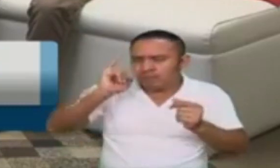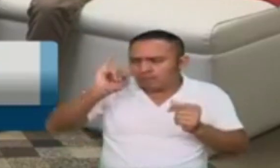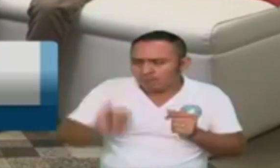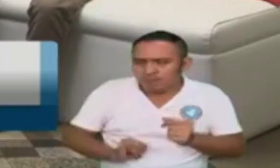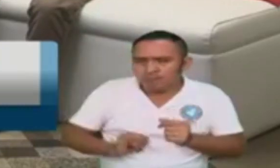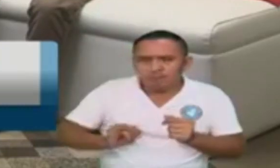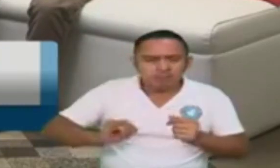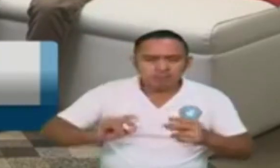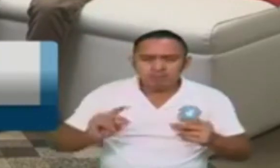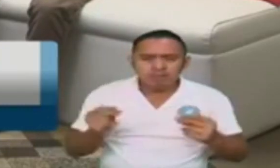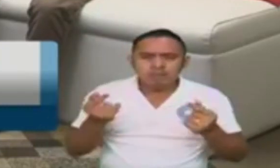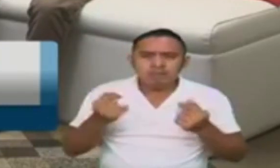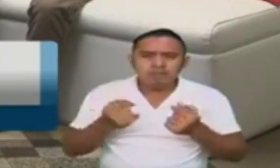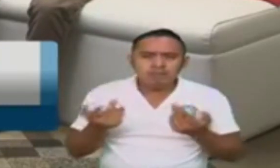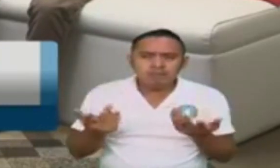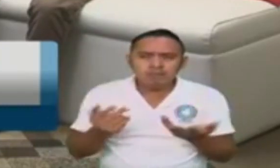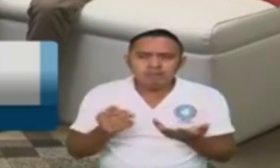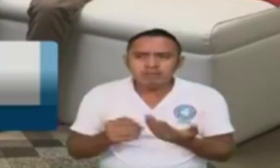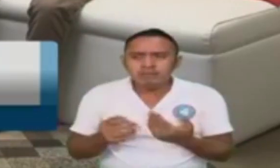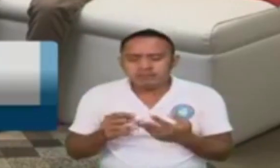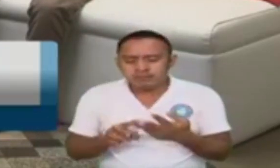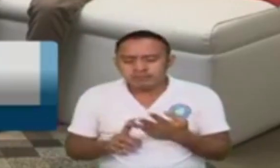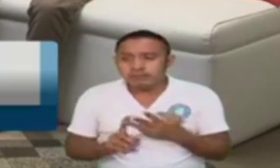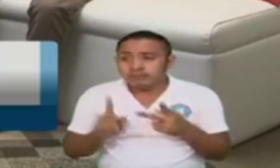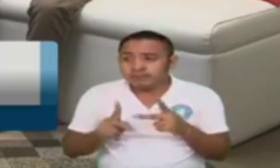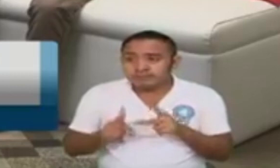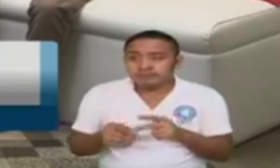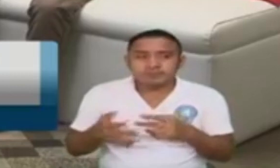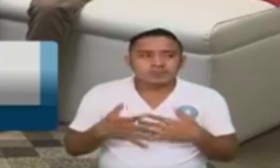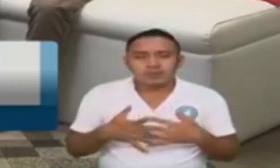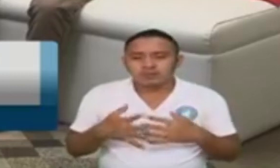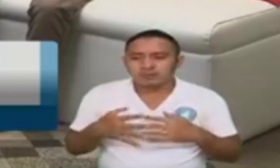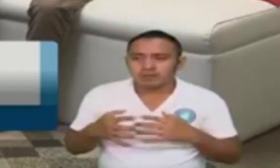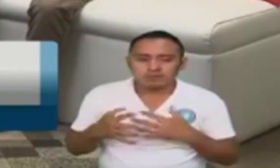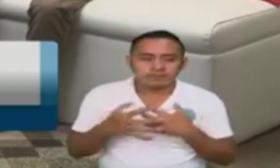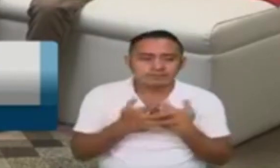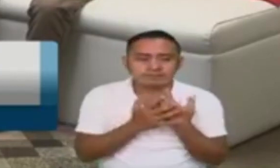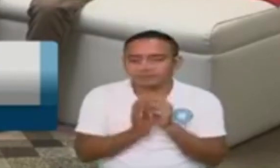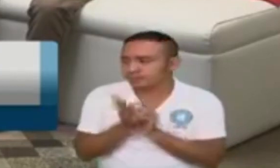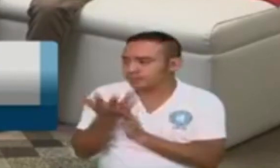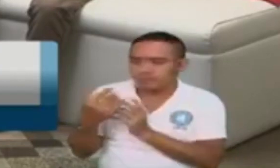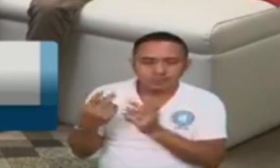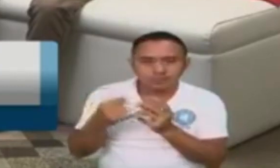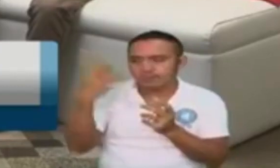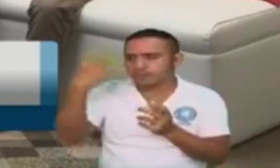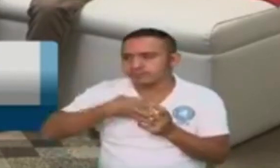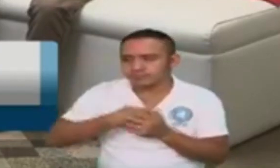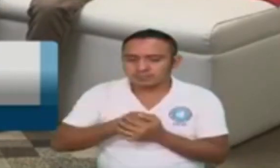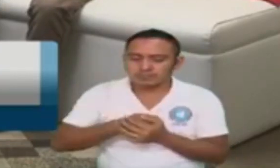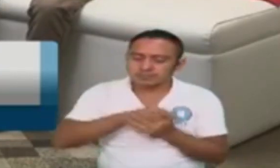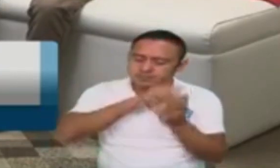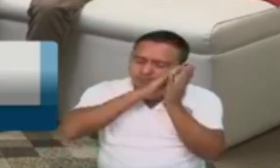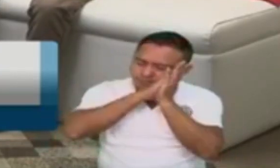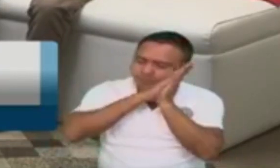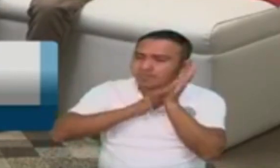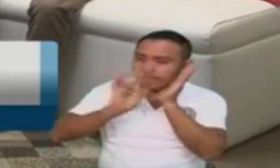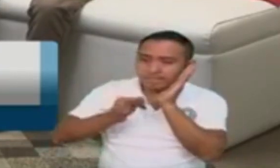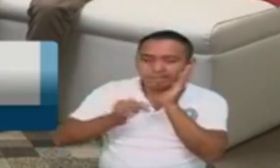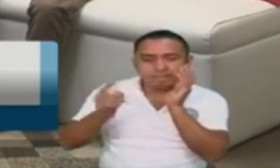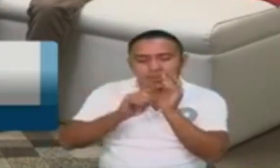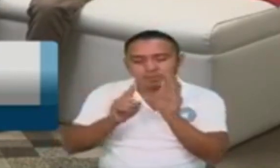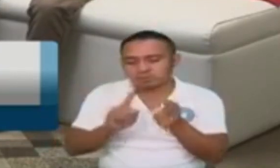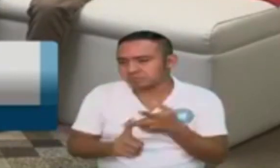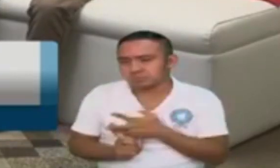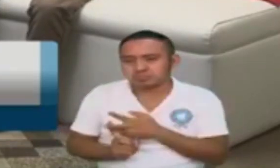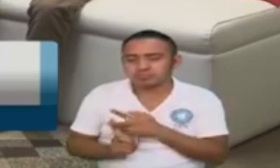evidentemente. Los pacientes temblorosos, ¿no? Muy ansiosos, irritables, no duermen bien, tienen